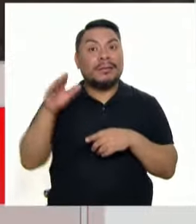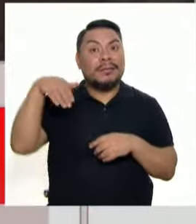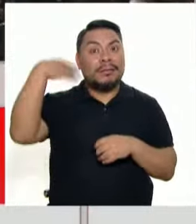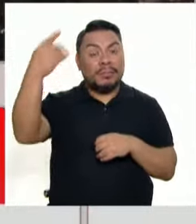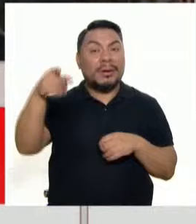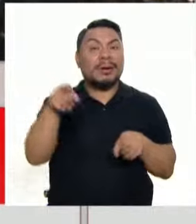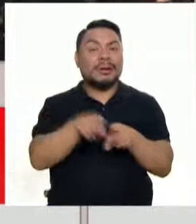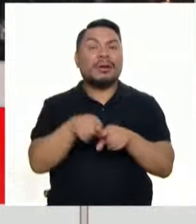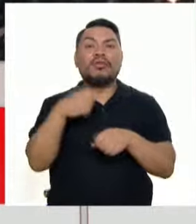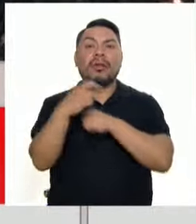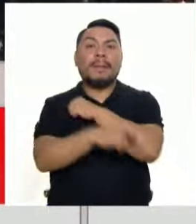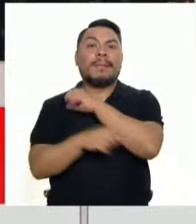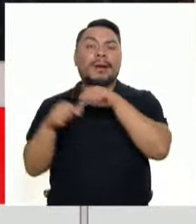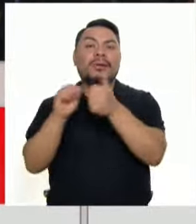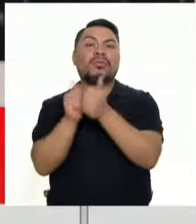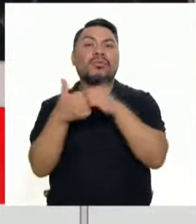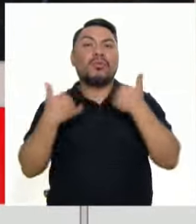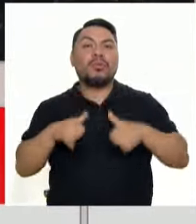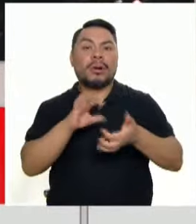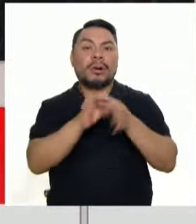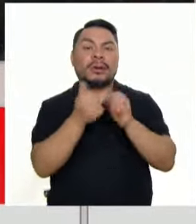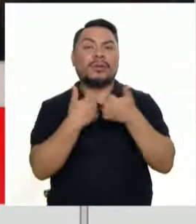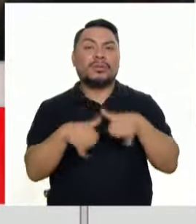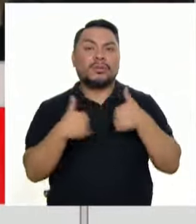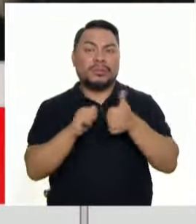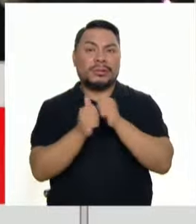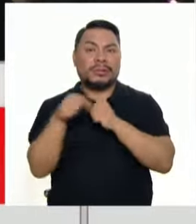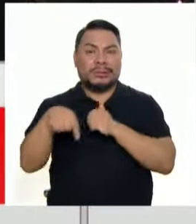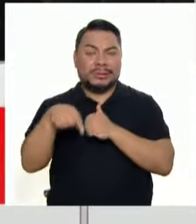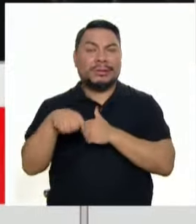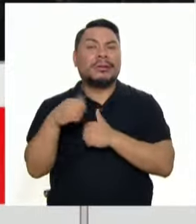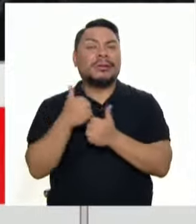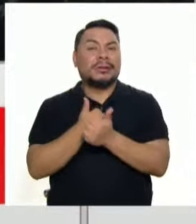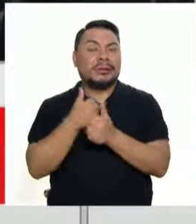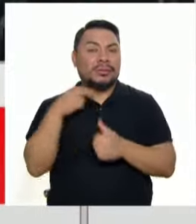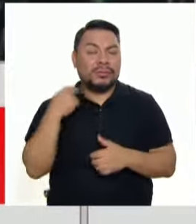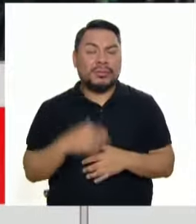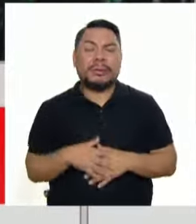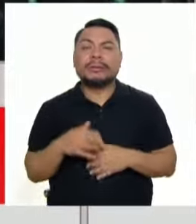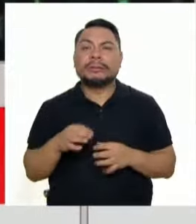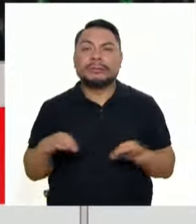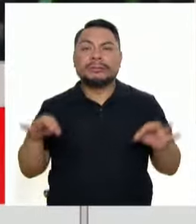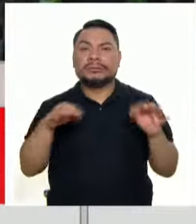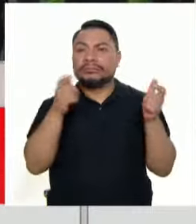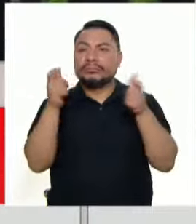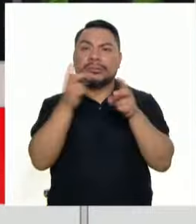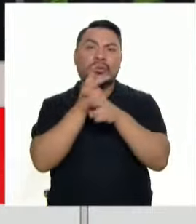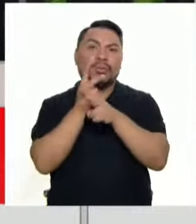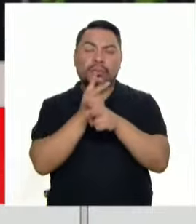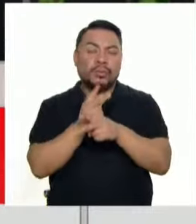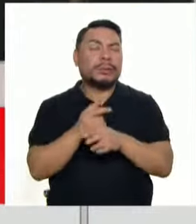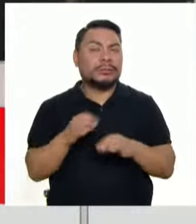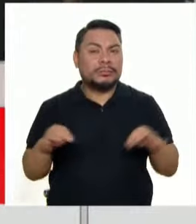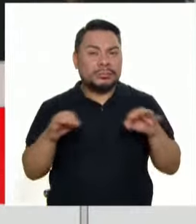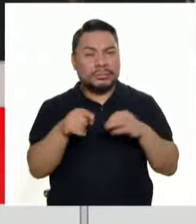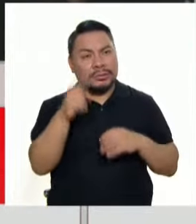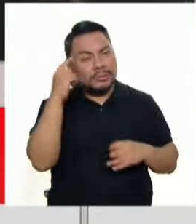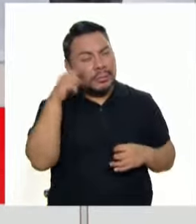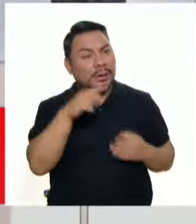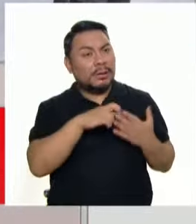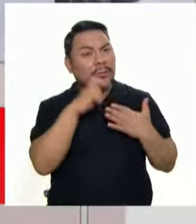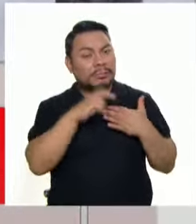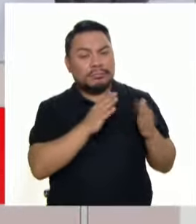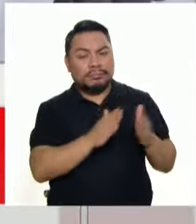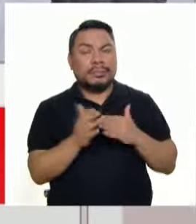viene de otros países, el tema de seguridad va a ser importante. ¿Se va a de repente reestructurar, se va a pedir